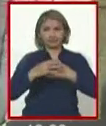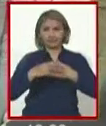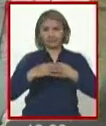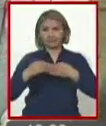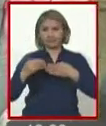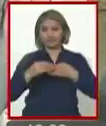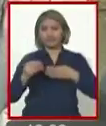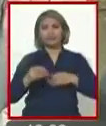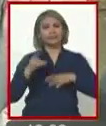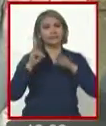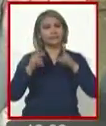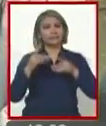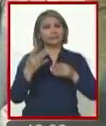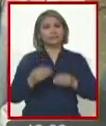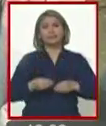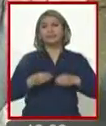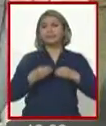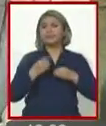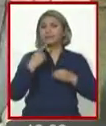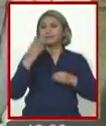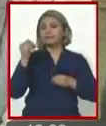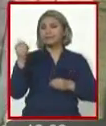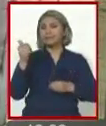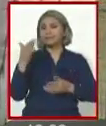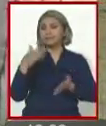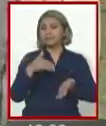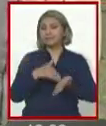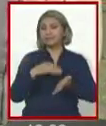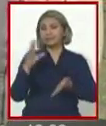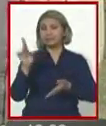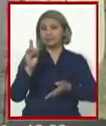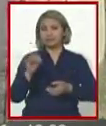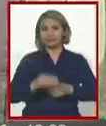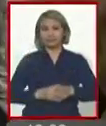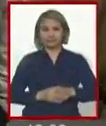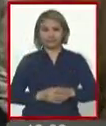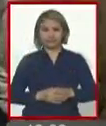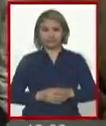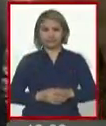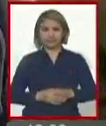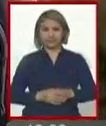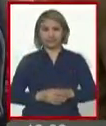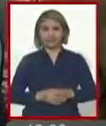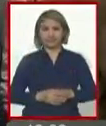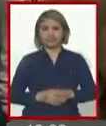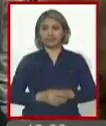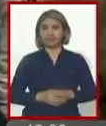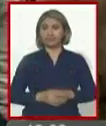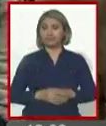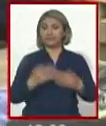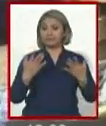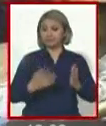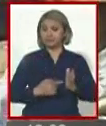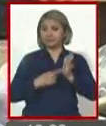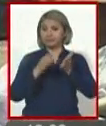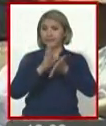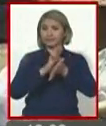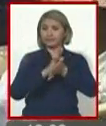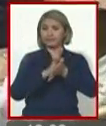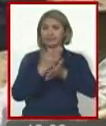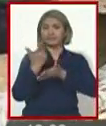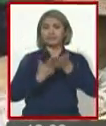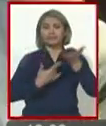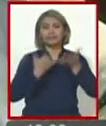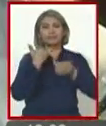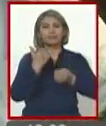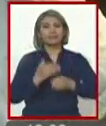¿no? Dólares. Y la persona que se ha adjudicado dice que es por 10.000 y tantos bolivianos. Ya. Vamos a demostrar eso con documento y vamos a ver